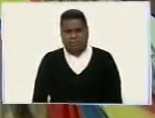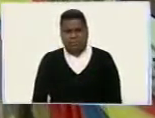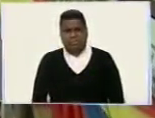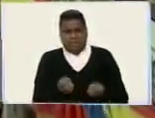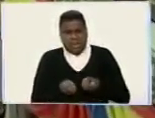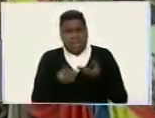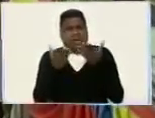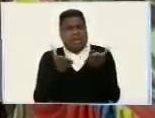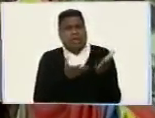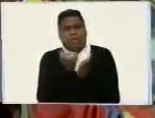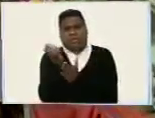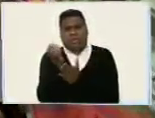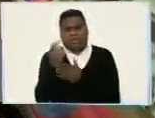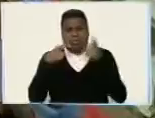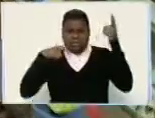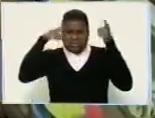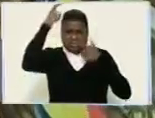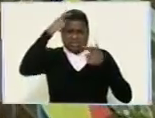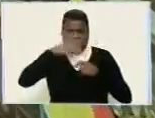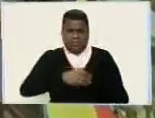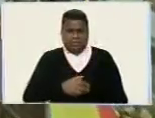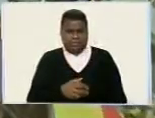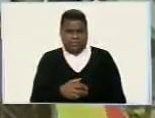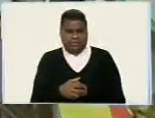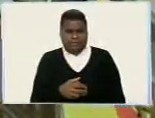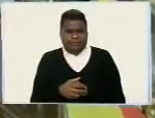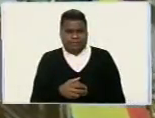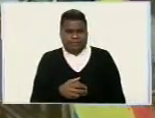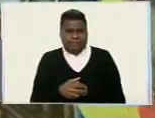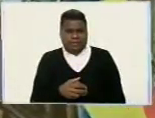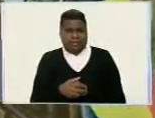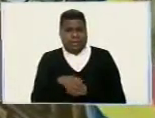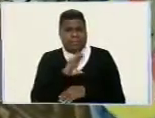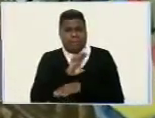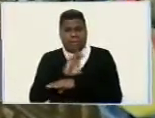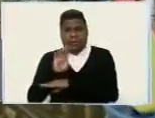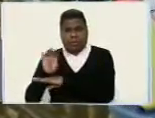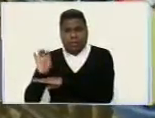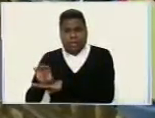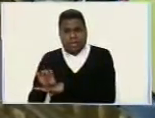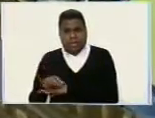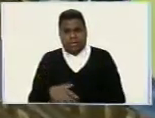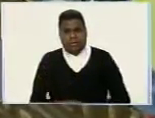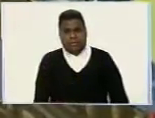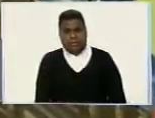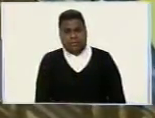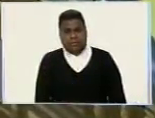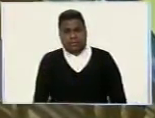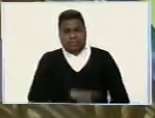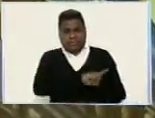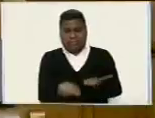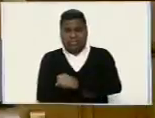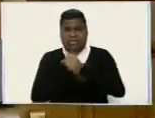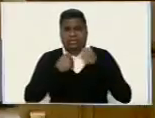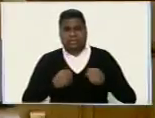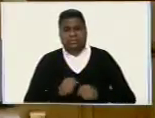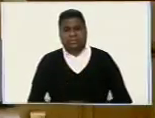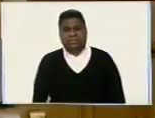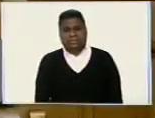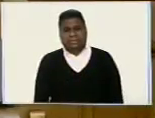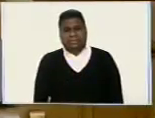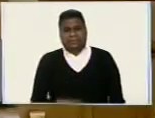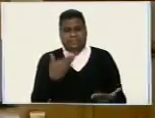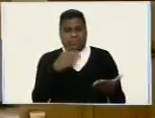regalo eterno de Chávez para los que son como nosotros, para protección, y que Nicolás ha venido fortaleciendo, ¿ves? Con el carné de la